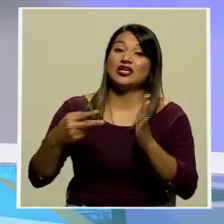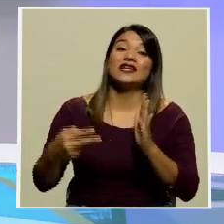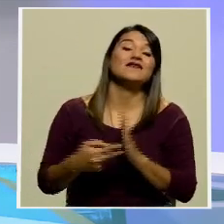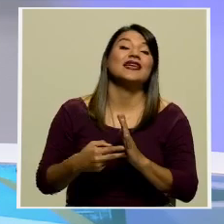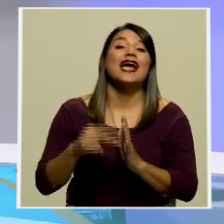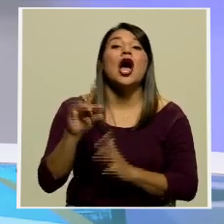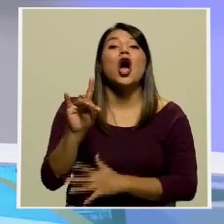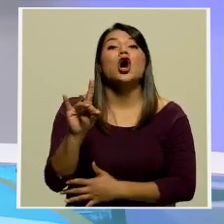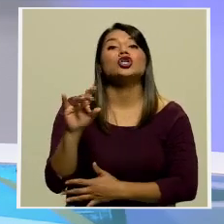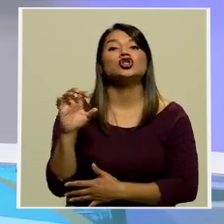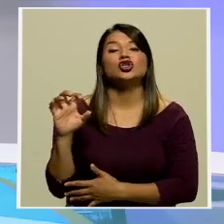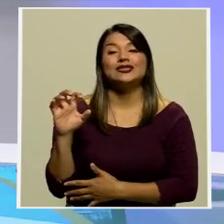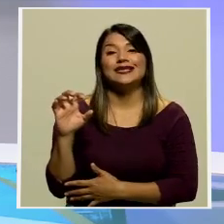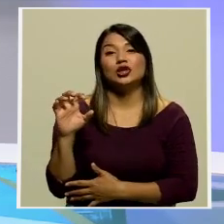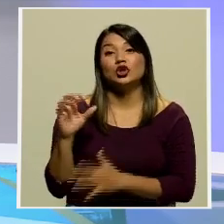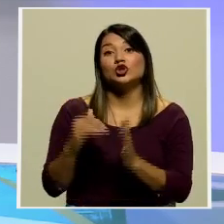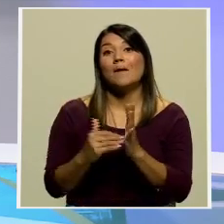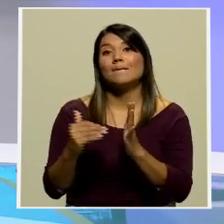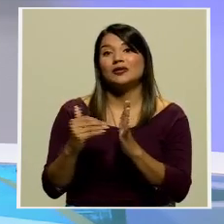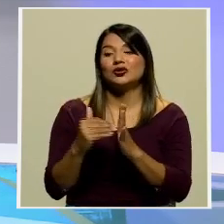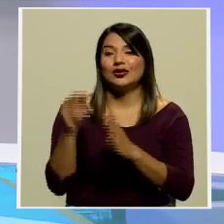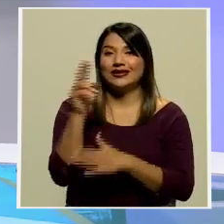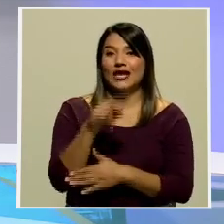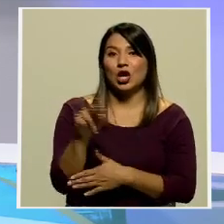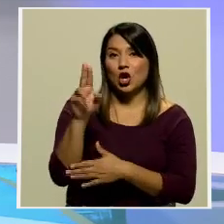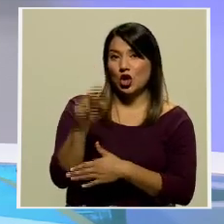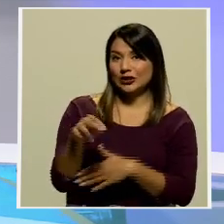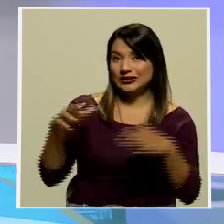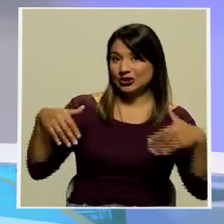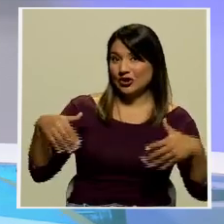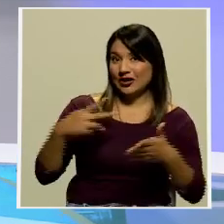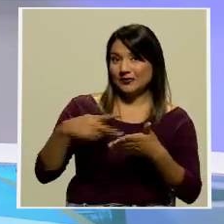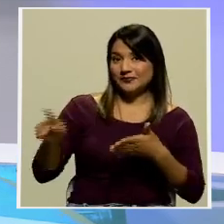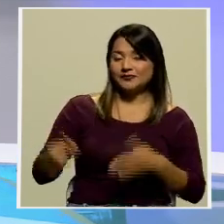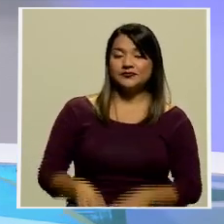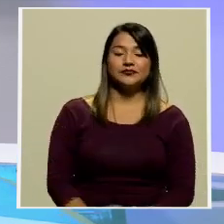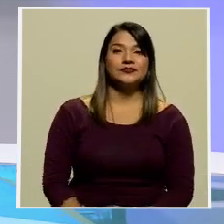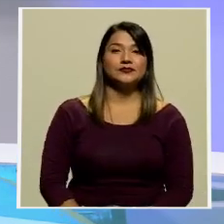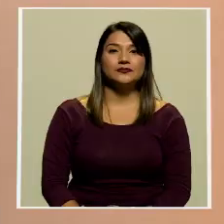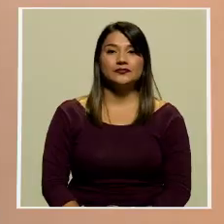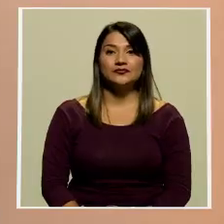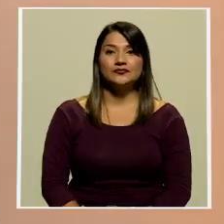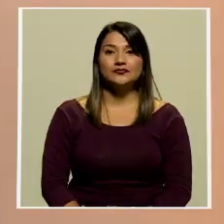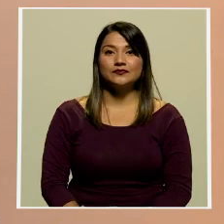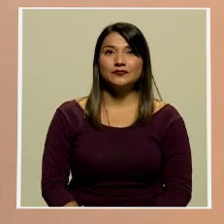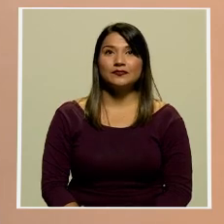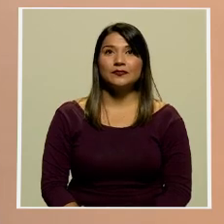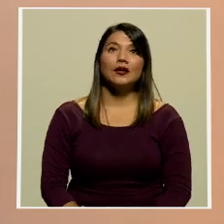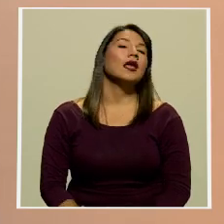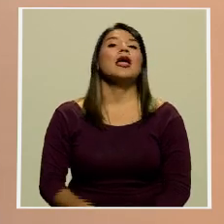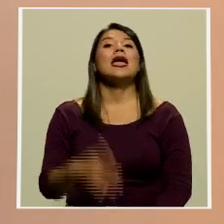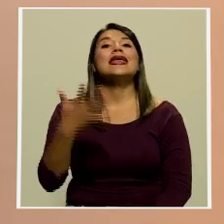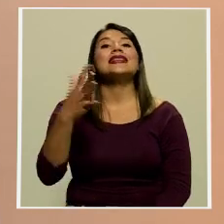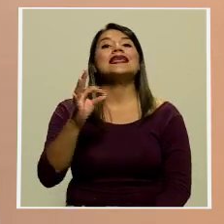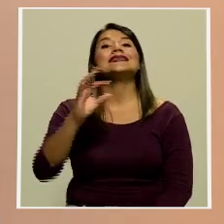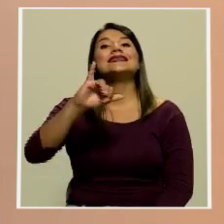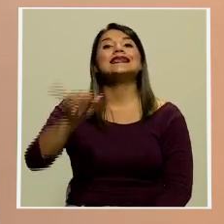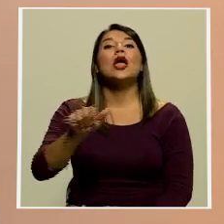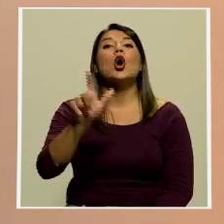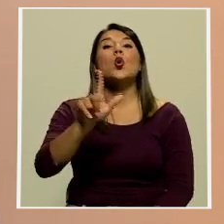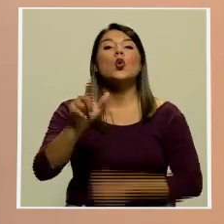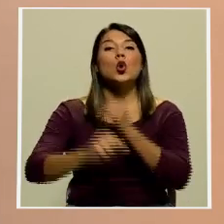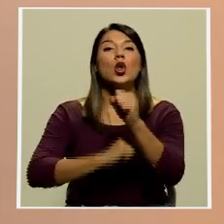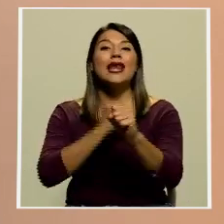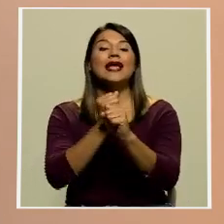de 800 millones de colones sin pagar. Me bajaron las placas el 19 de julio del